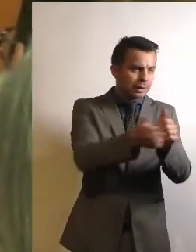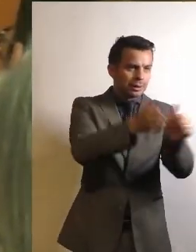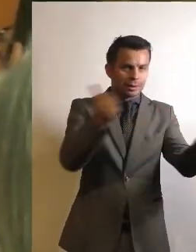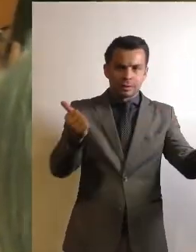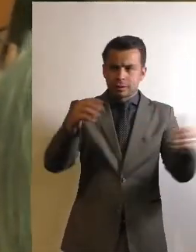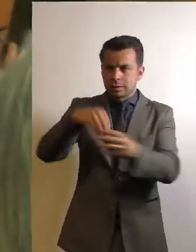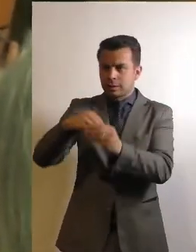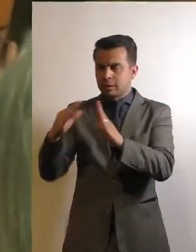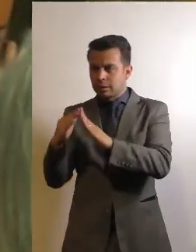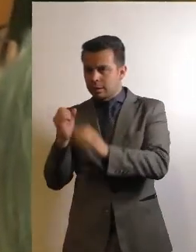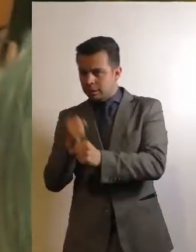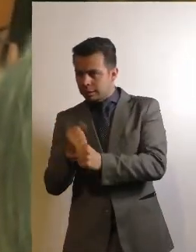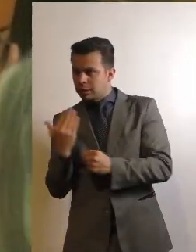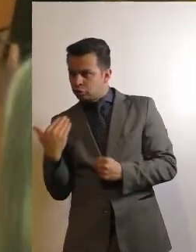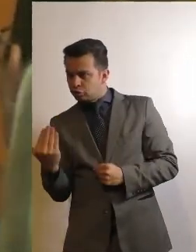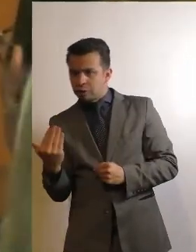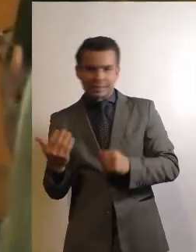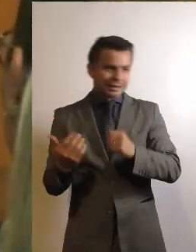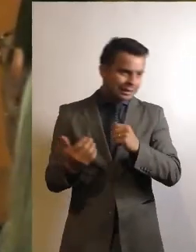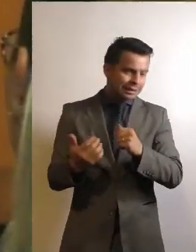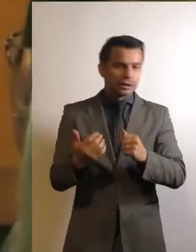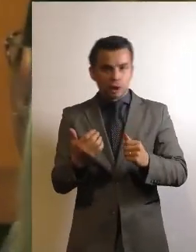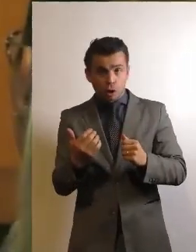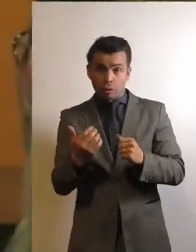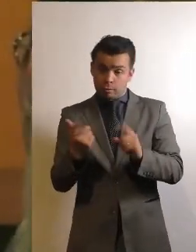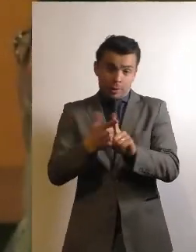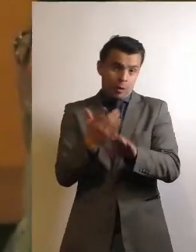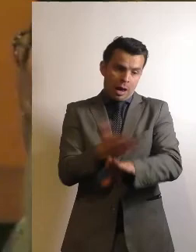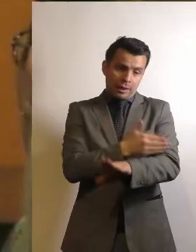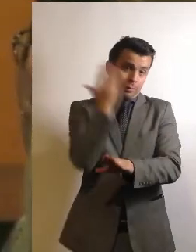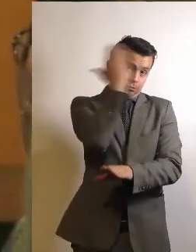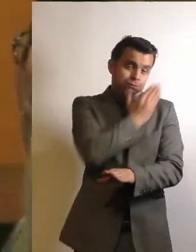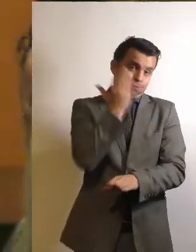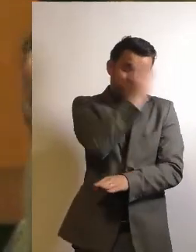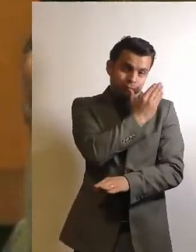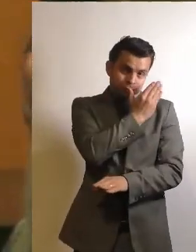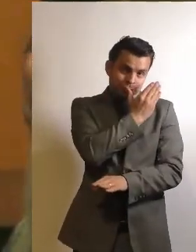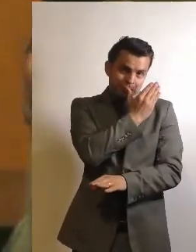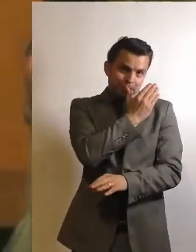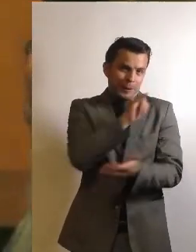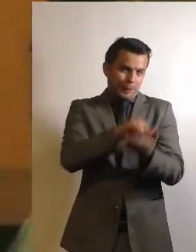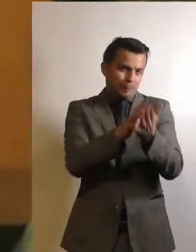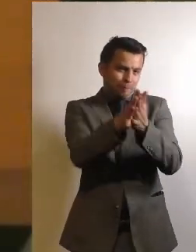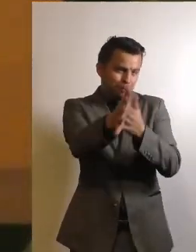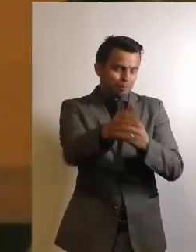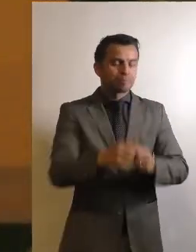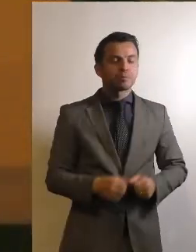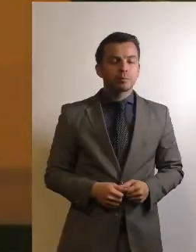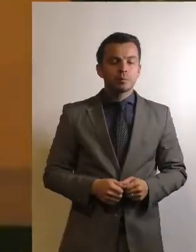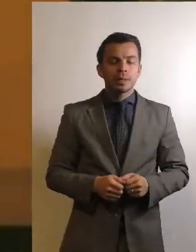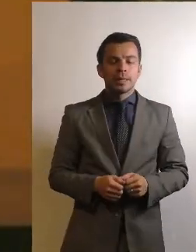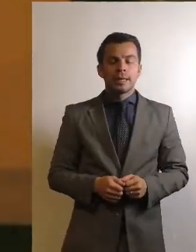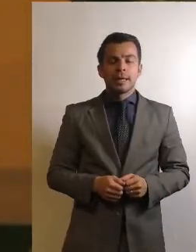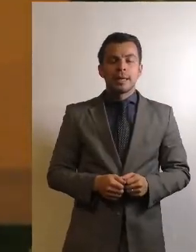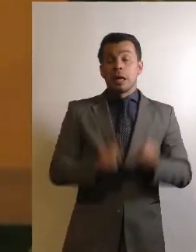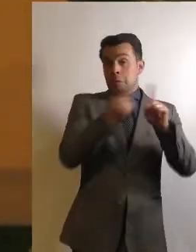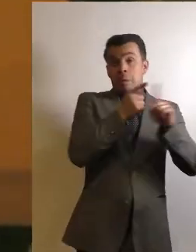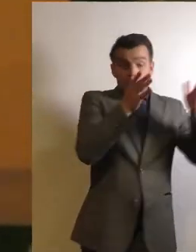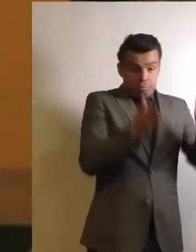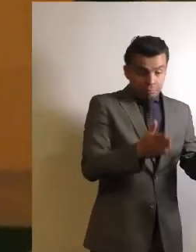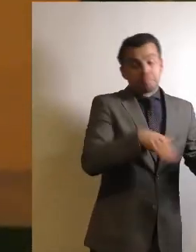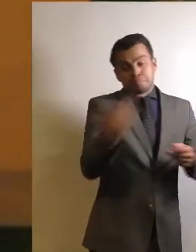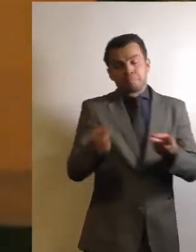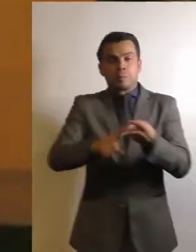o el teletrabajador para que lo pueda hacer. Esa es una primera parte. Ya en la segunda parte definimos realmente si